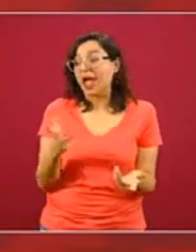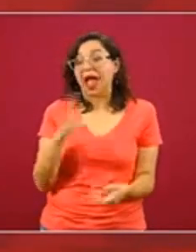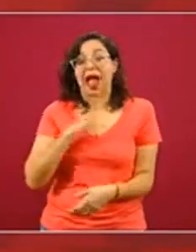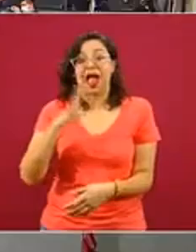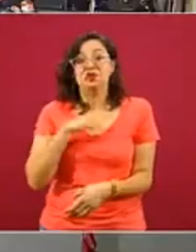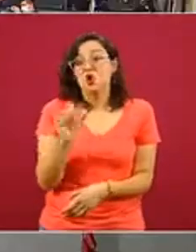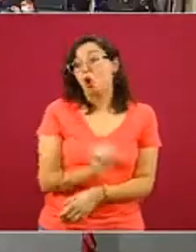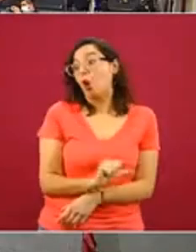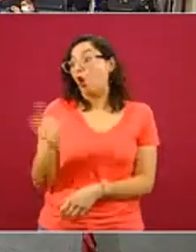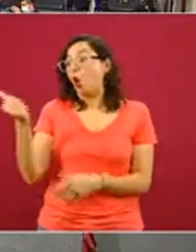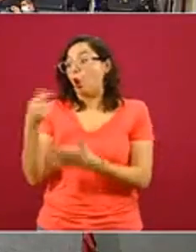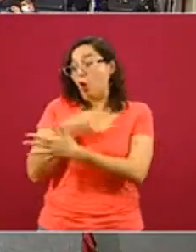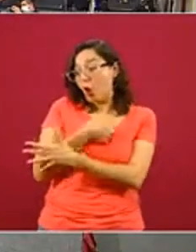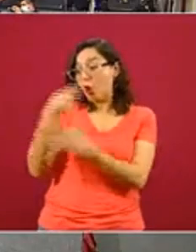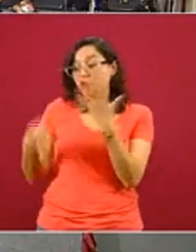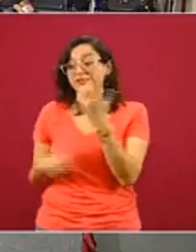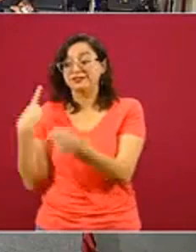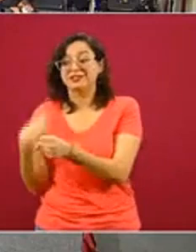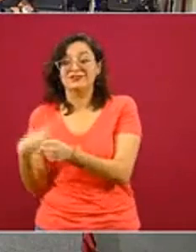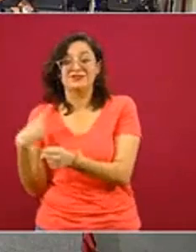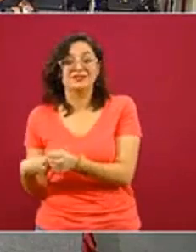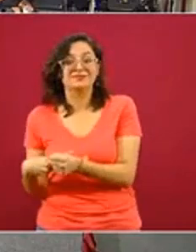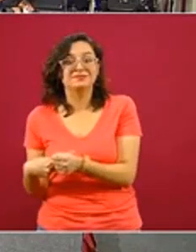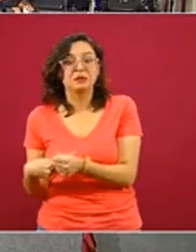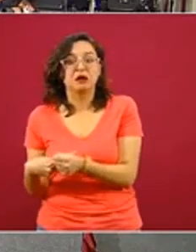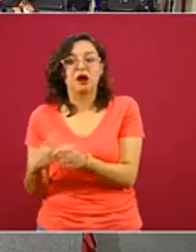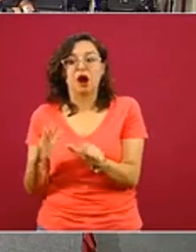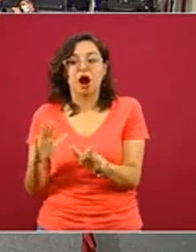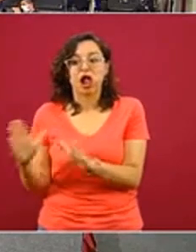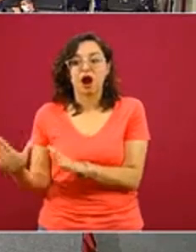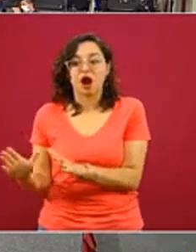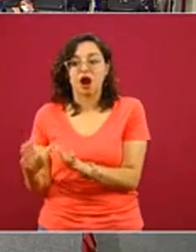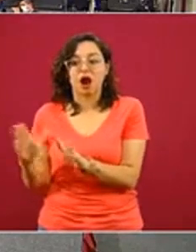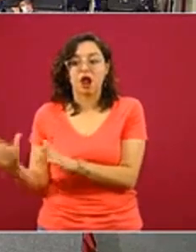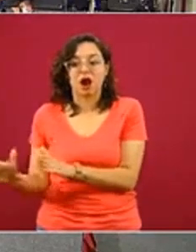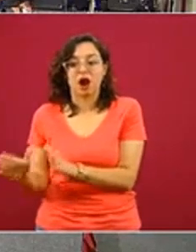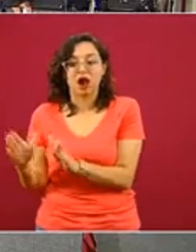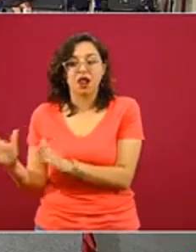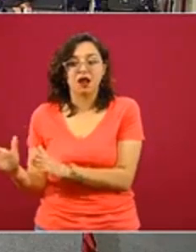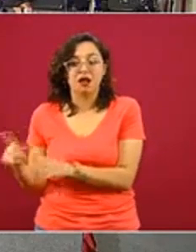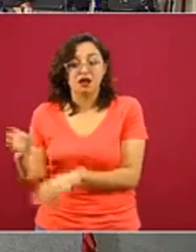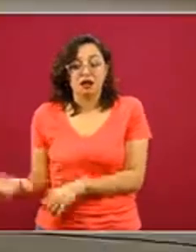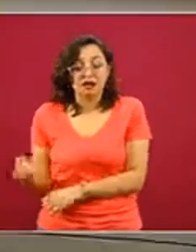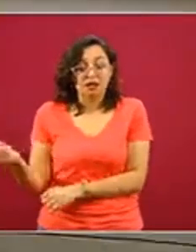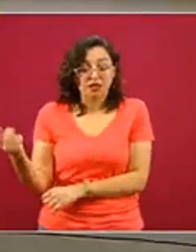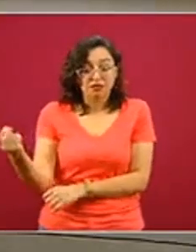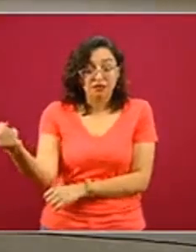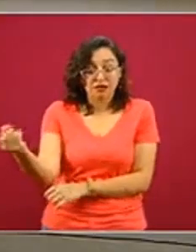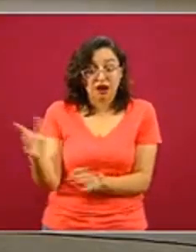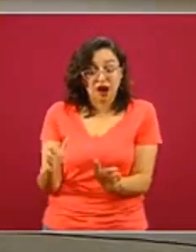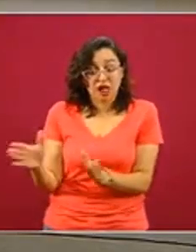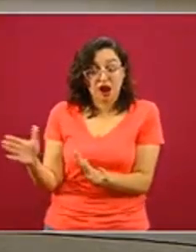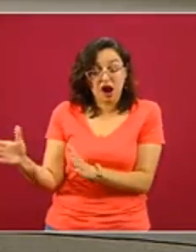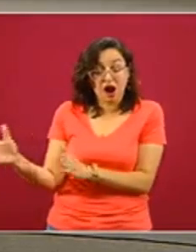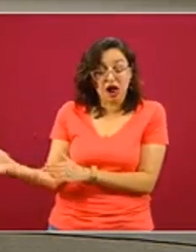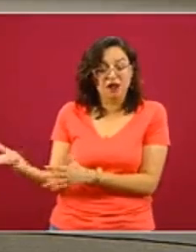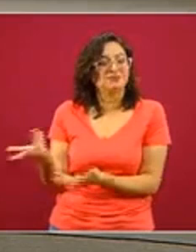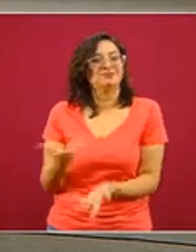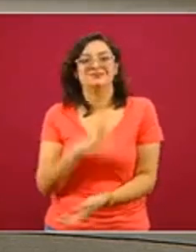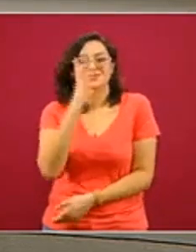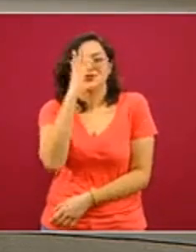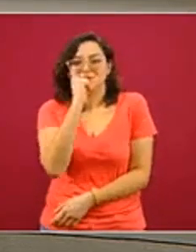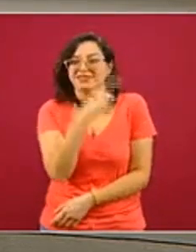enfermedades. Y esto no puede estar a perpetuidad, estas personas, sin una posibilidad de